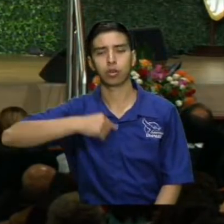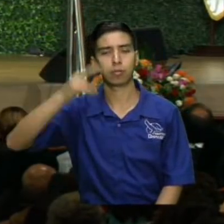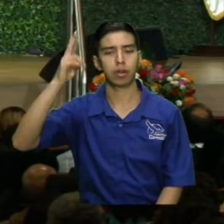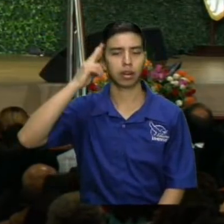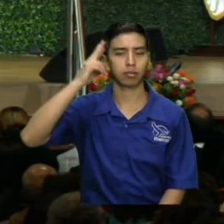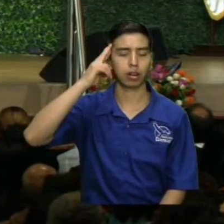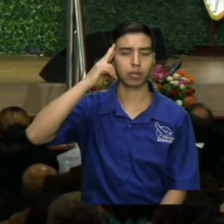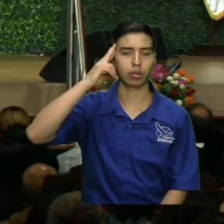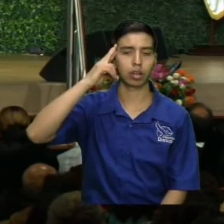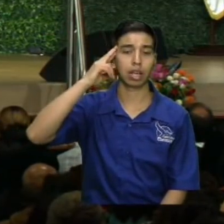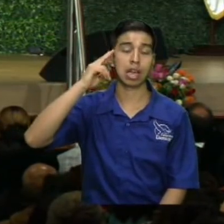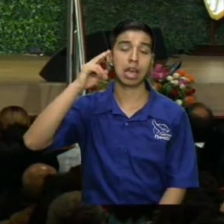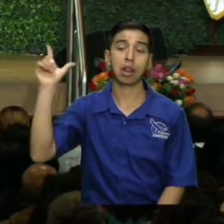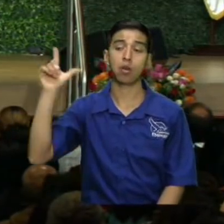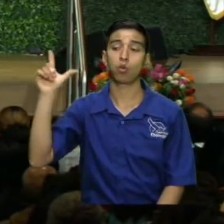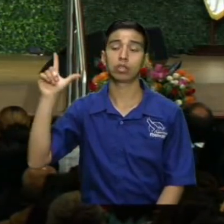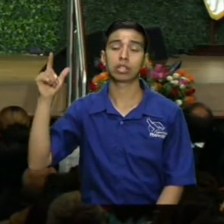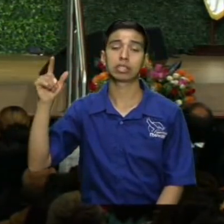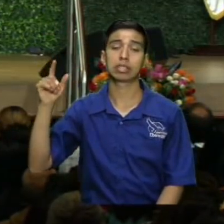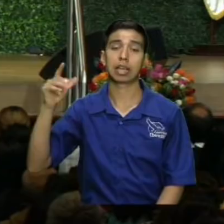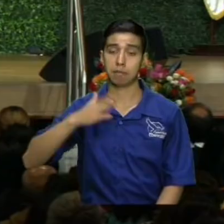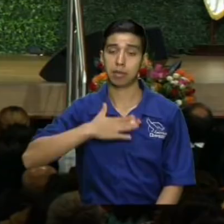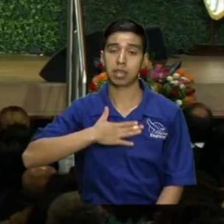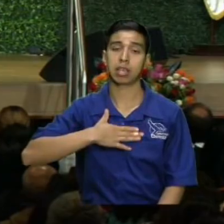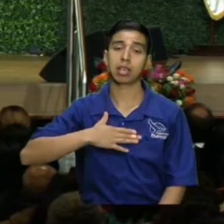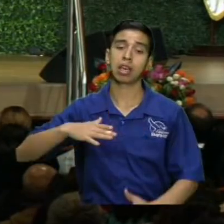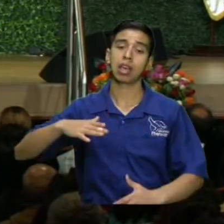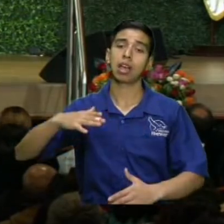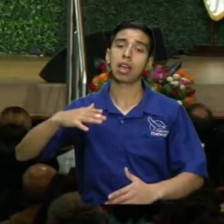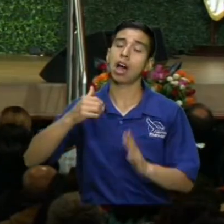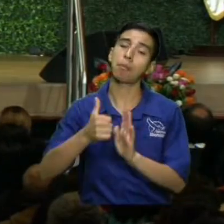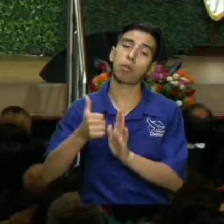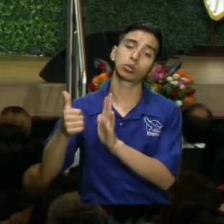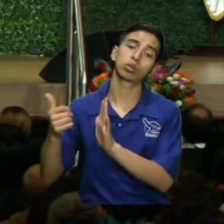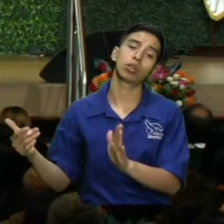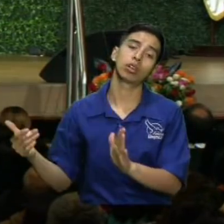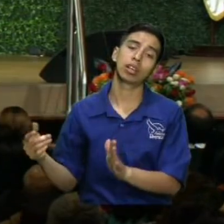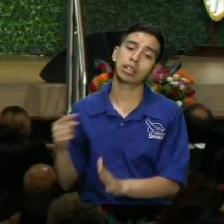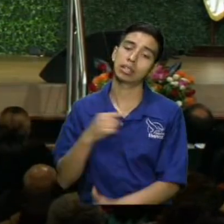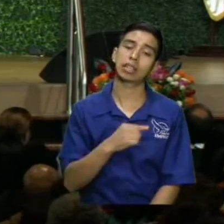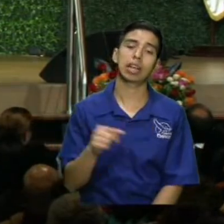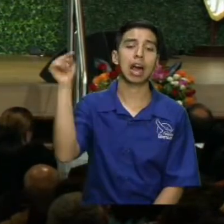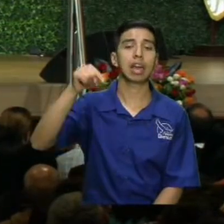él aterrizó, ahí estaba yo con el camino en medio, hermano.